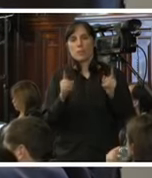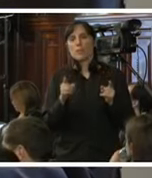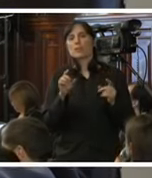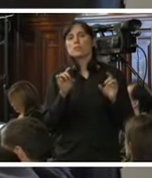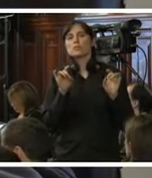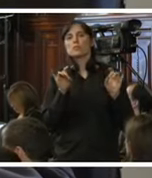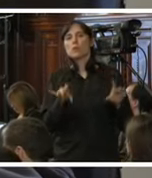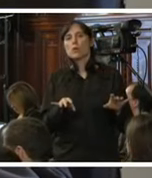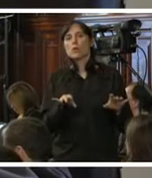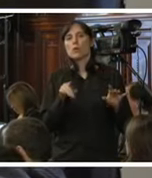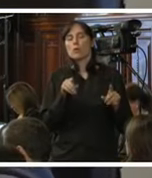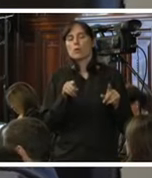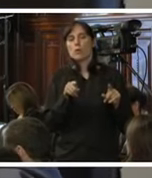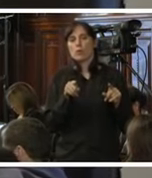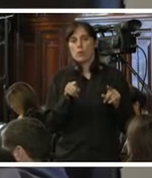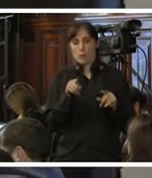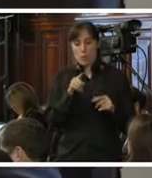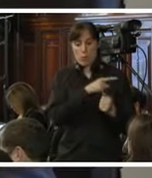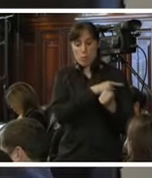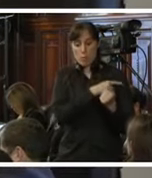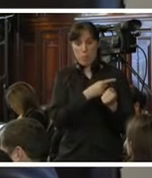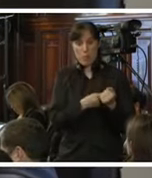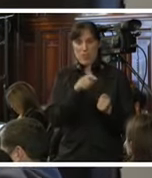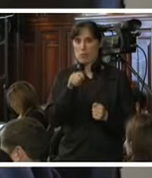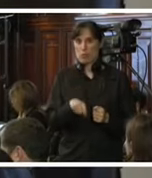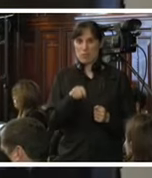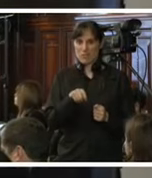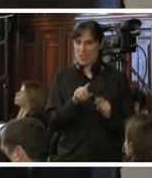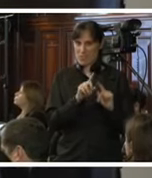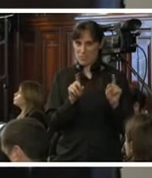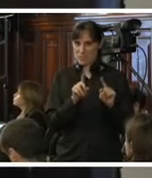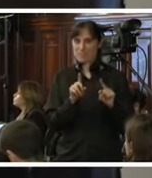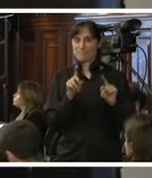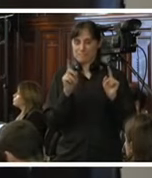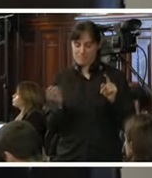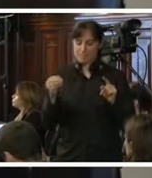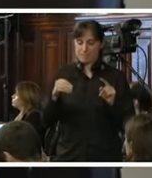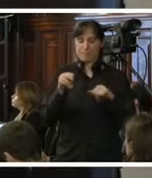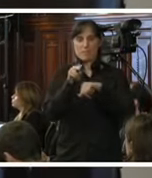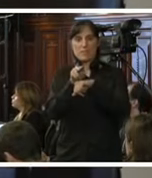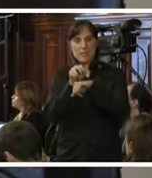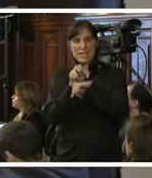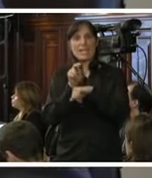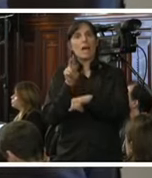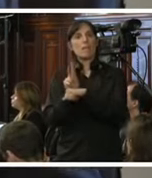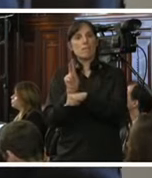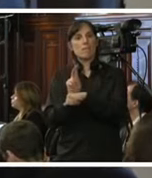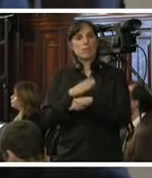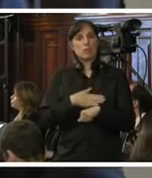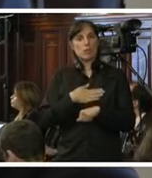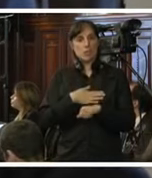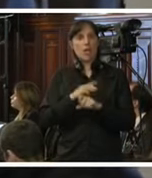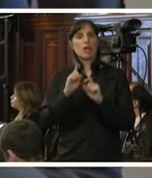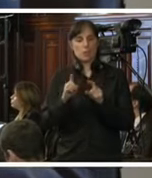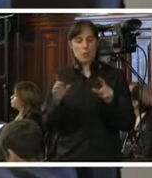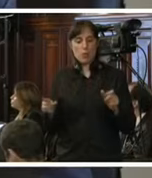solo el Poder Judicial como operador de justicia, sino también la Fiscalía y Defensoría, y por eso apreciamos